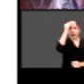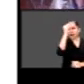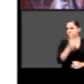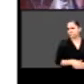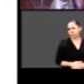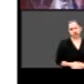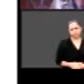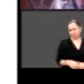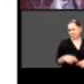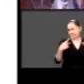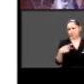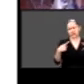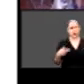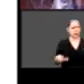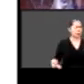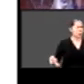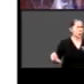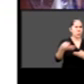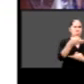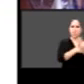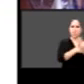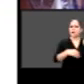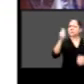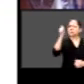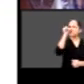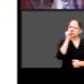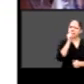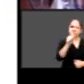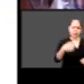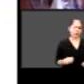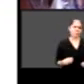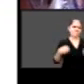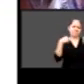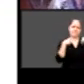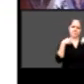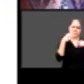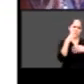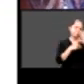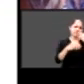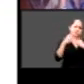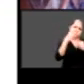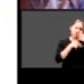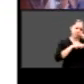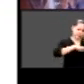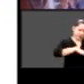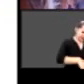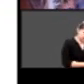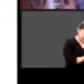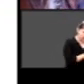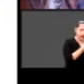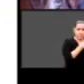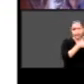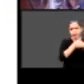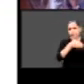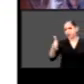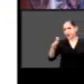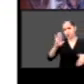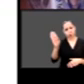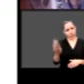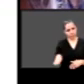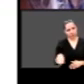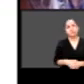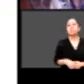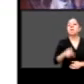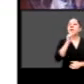vida y es a lo que llamamos el principio de horizontalidad también hay un principio de verticalidad porque aprendemos en